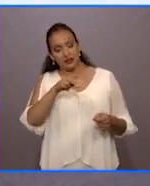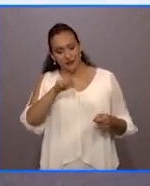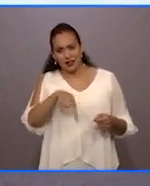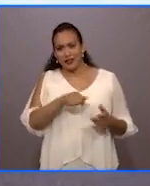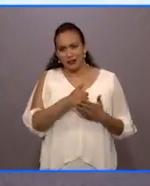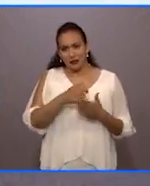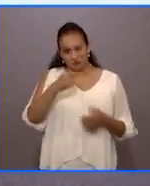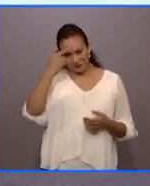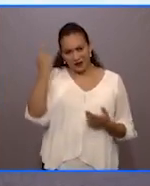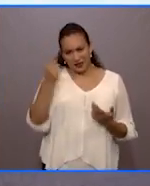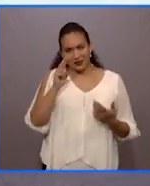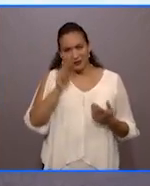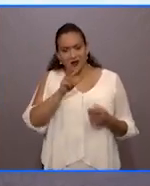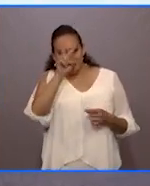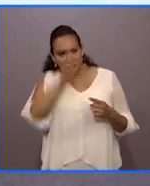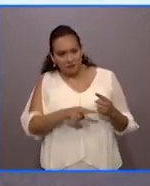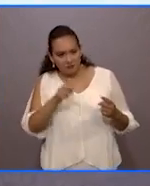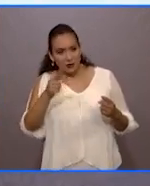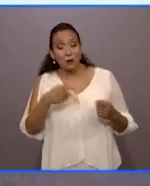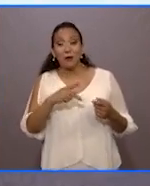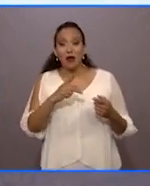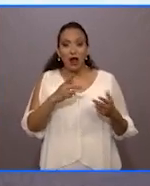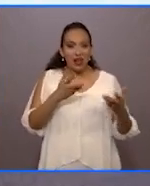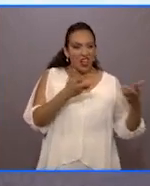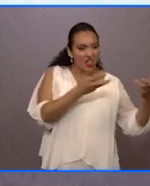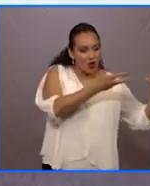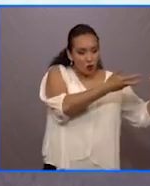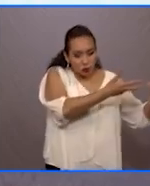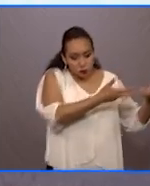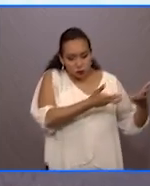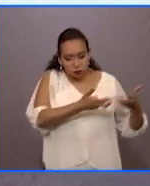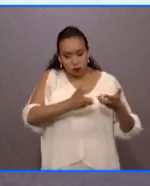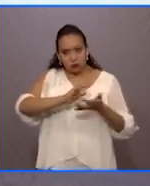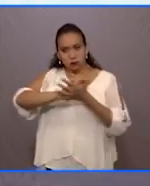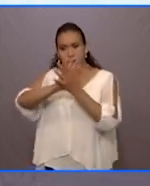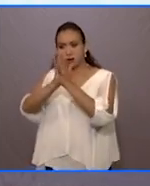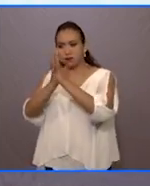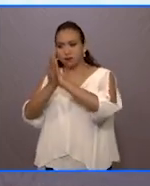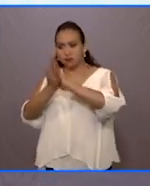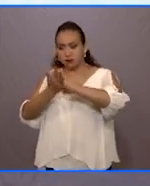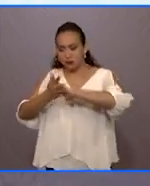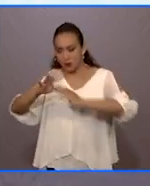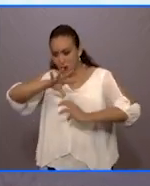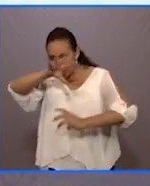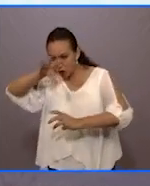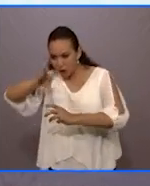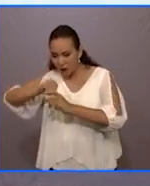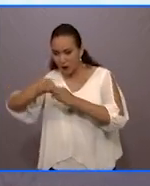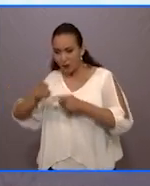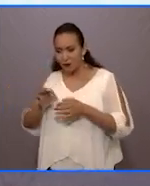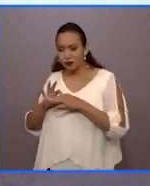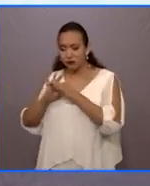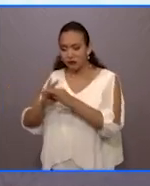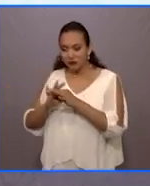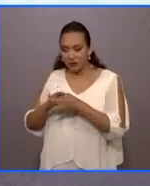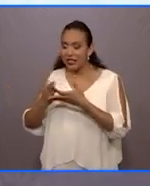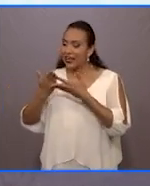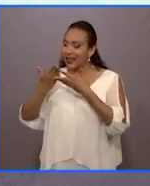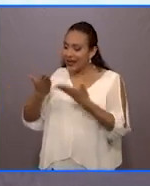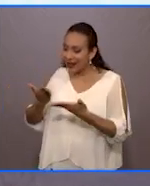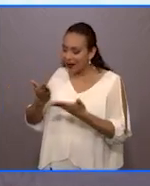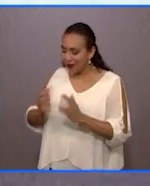transitar todos hacia una plenitud integral y pensar en que lo que sigue es cuidar las